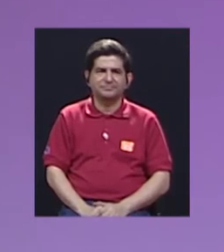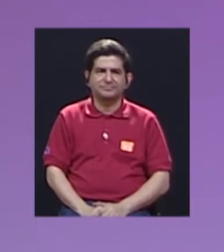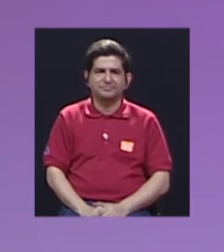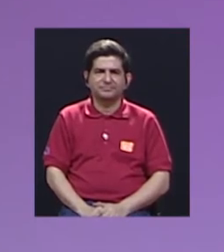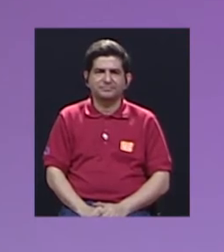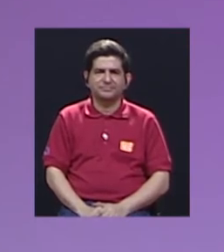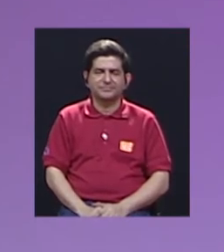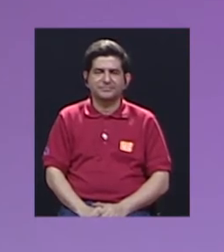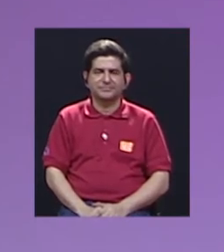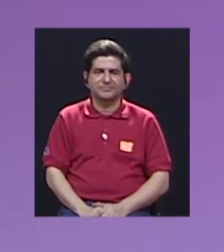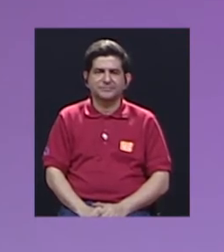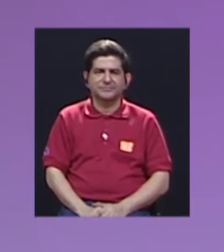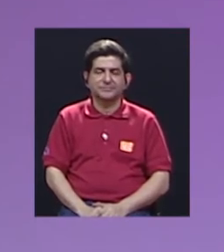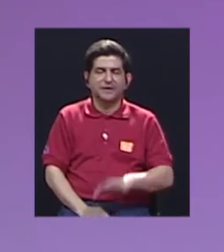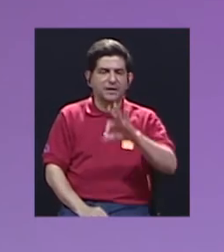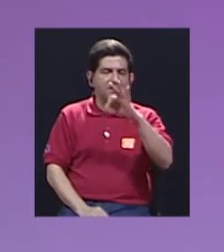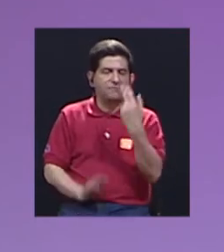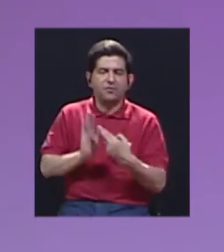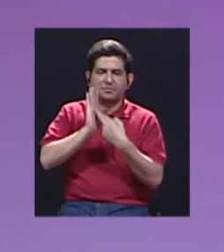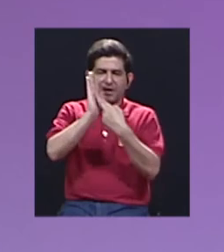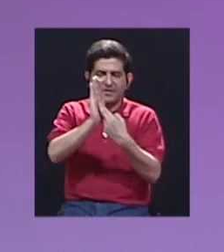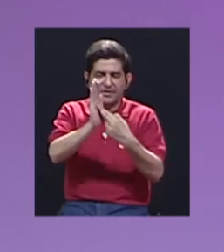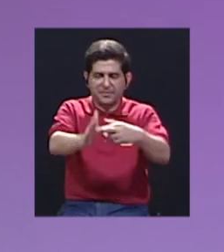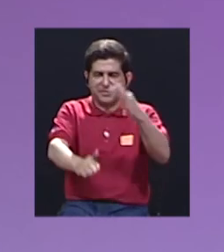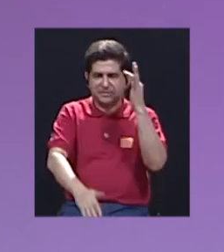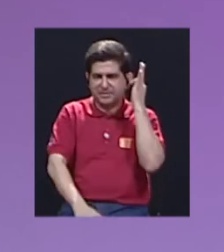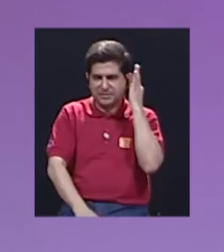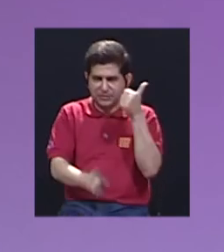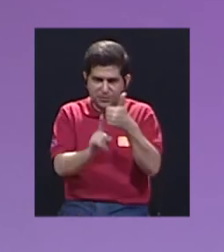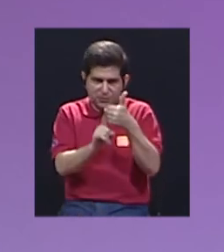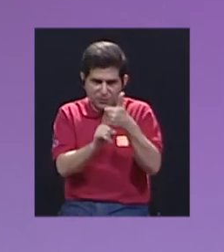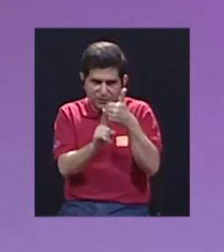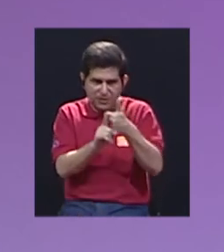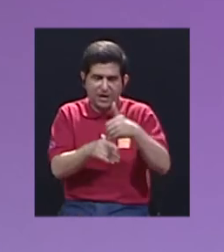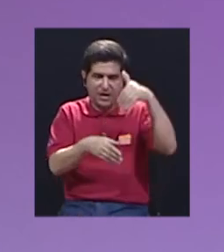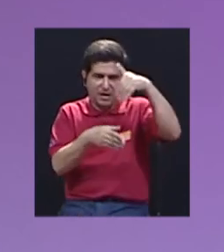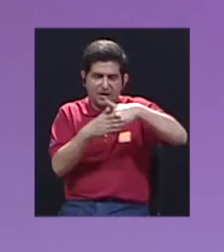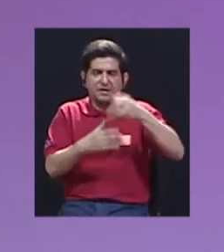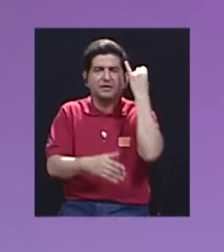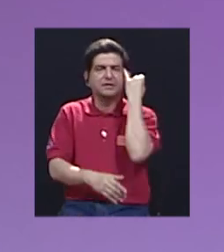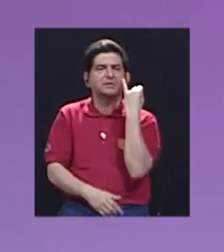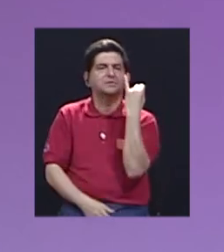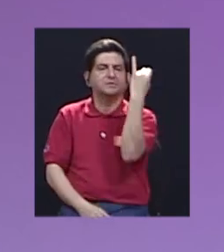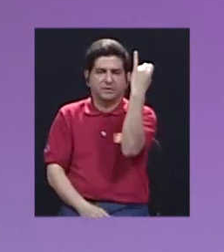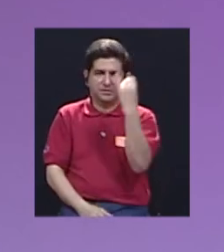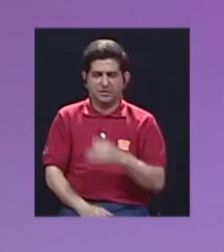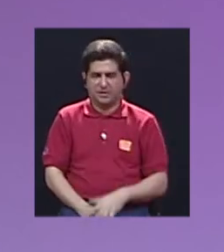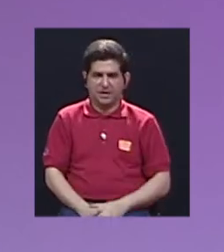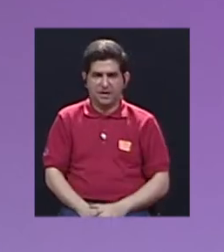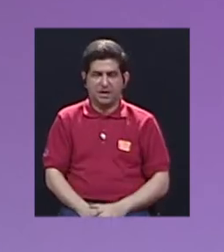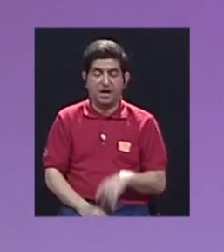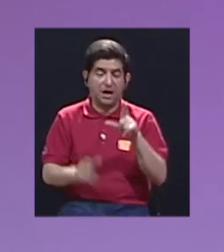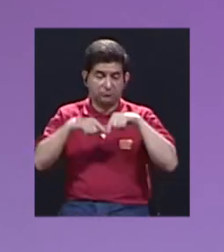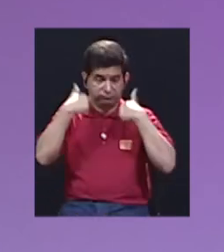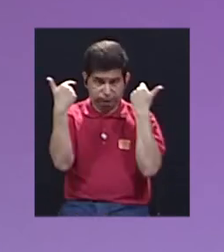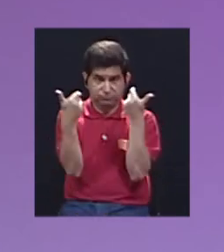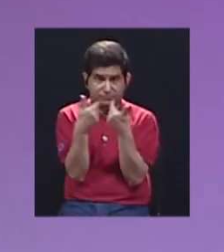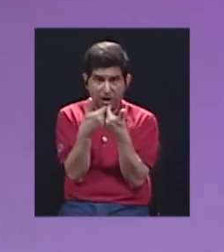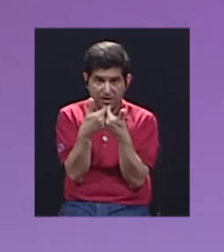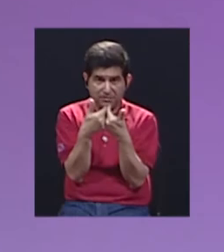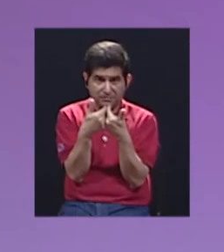una vía representacional femenina dentro de un planteamiento de